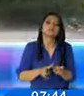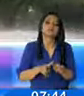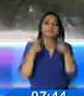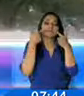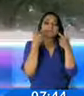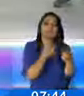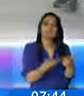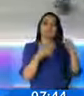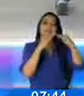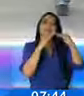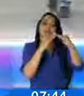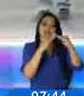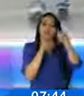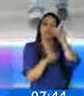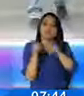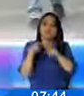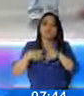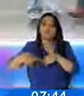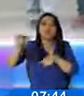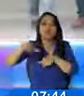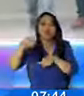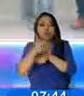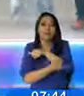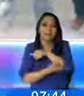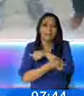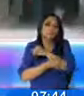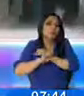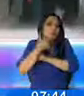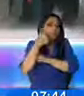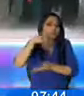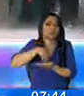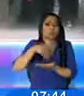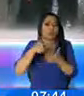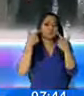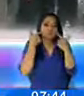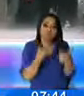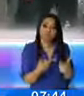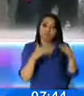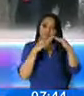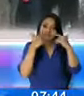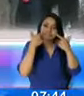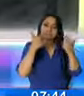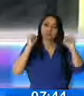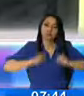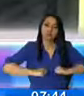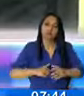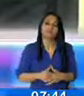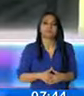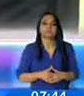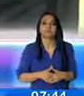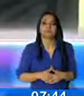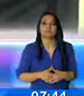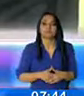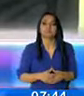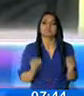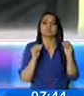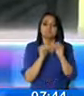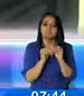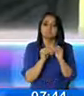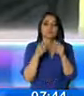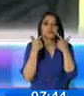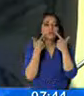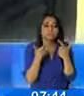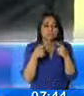domicilio para las personas que salgan de la ciudad y quieran dejar su vivienda Al cuidado de una upc esta manera se va a intensificar el